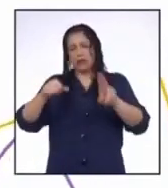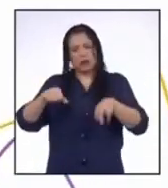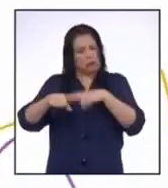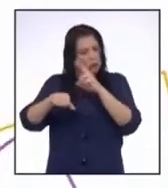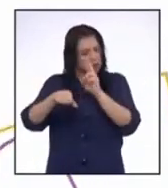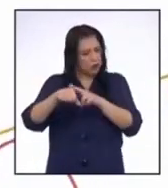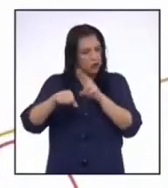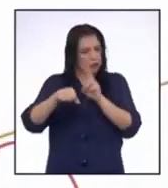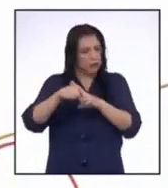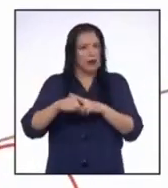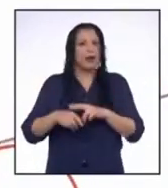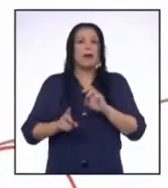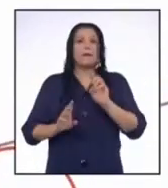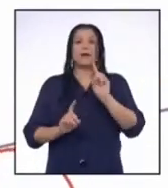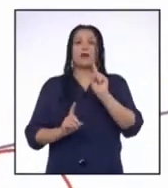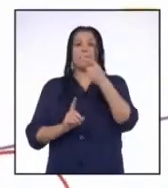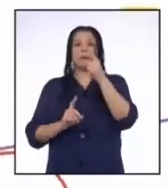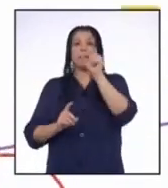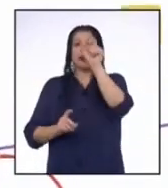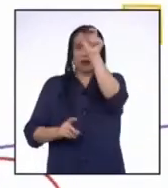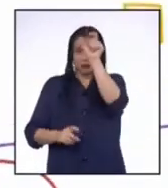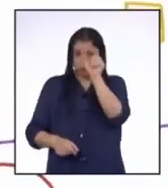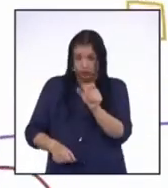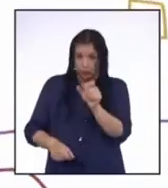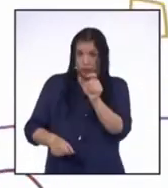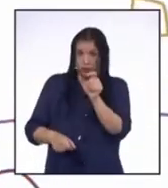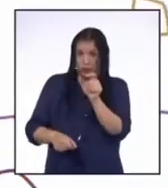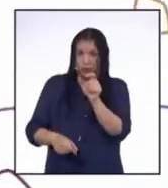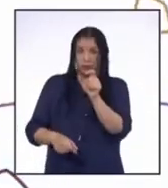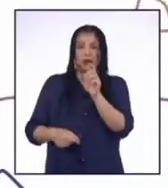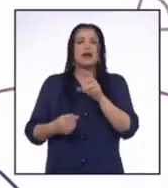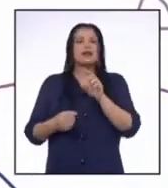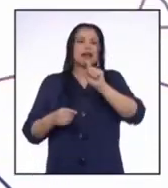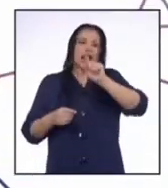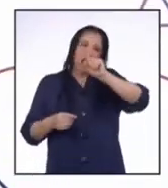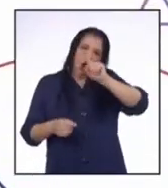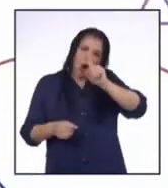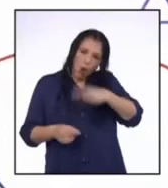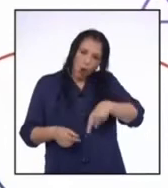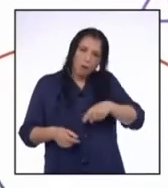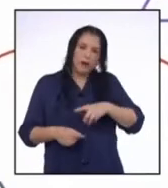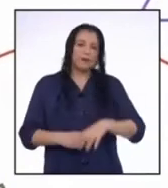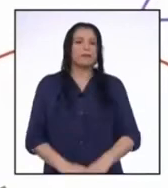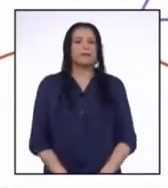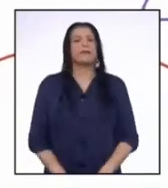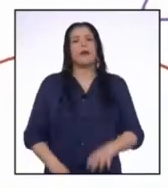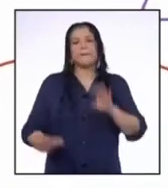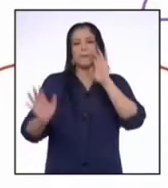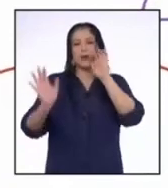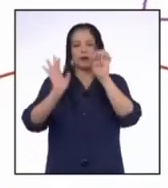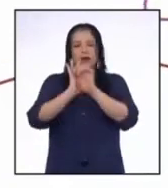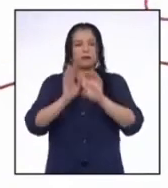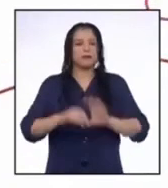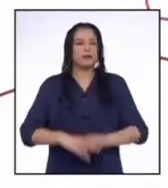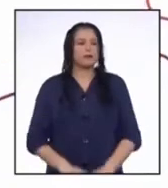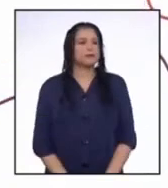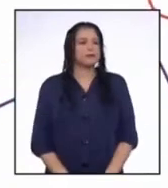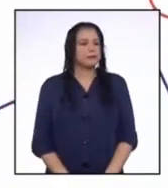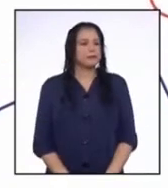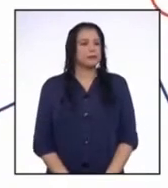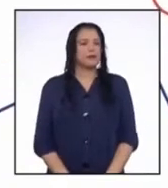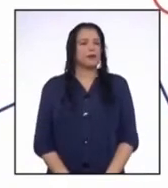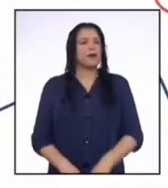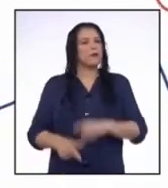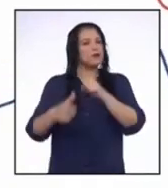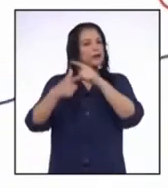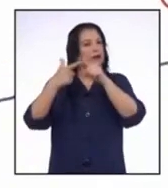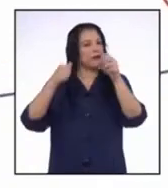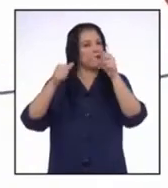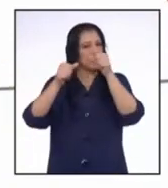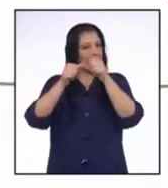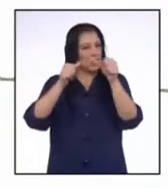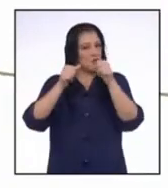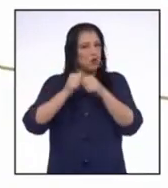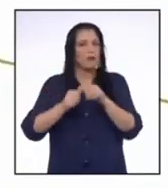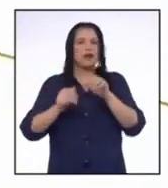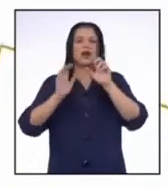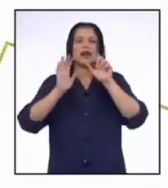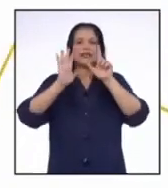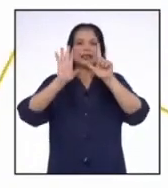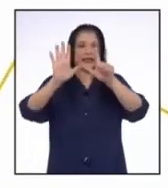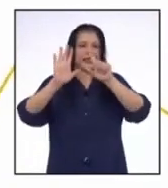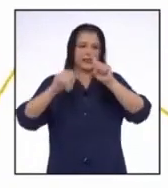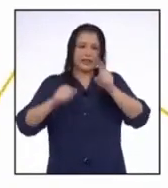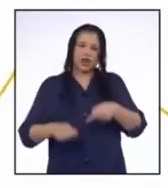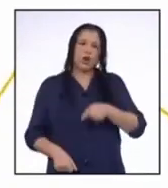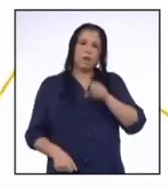naturales, pero al bajar la primera cifra decimal se pone la coma en el cociente. Por ejemplo, Vamos a dividir el número decimal 7